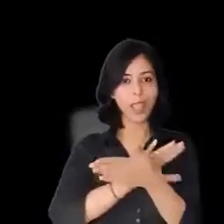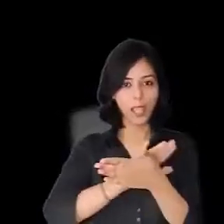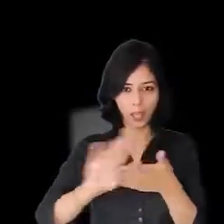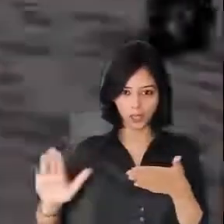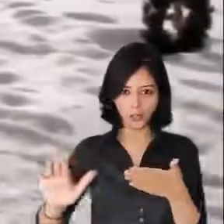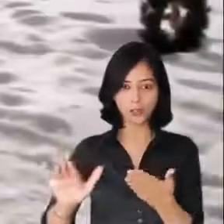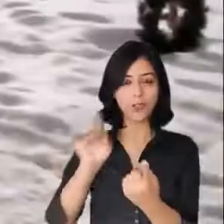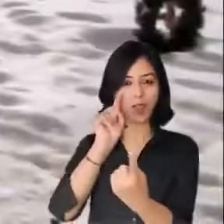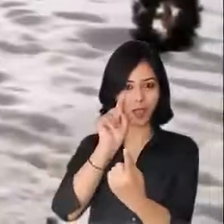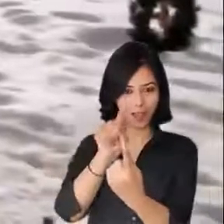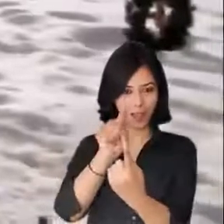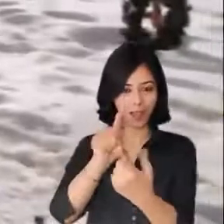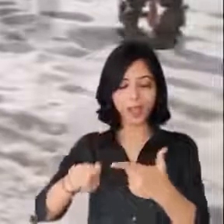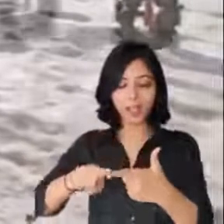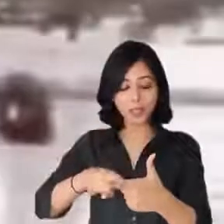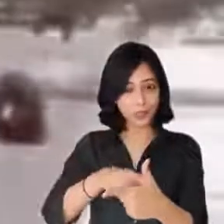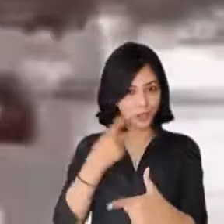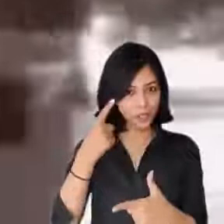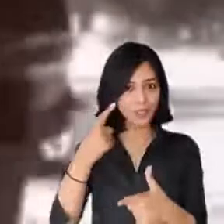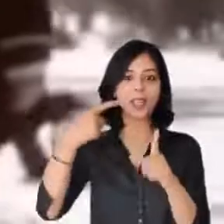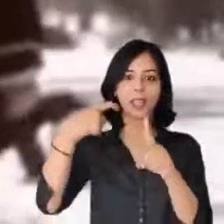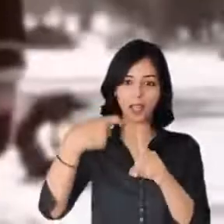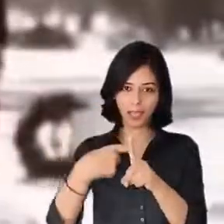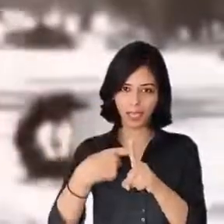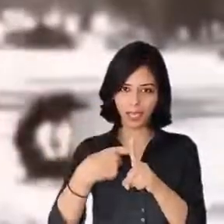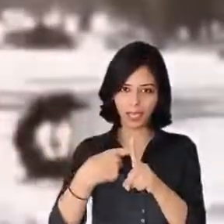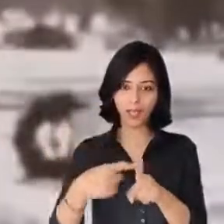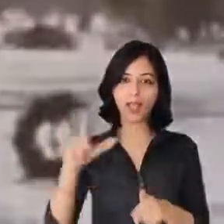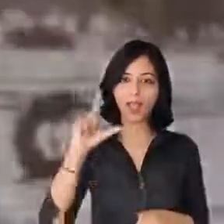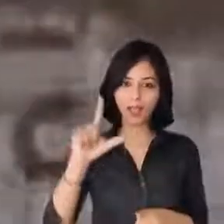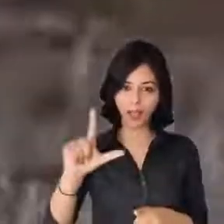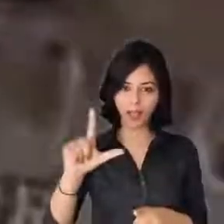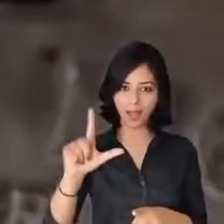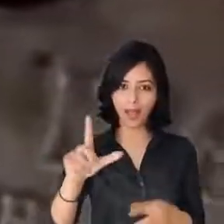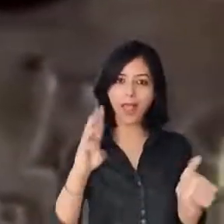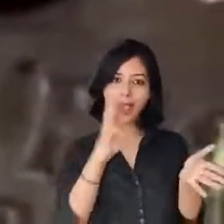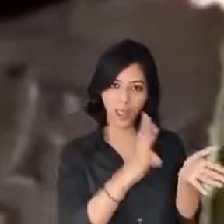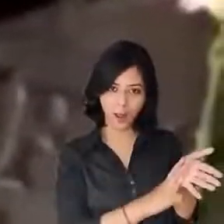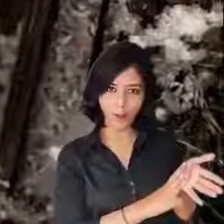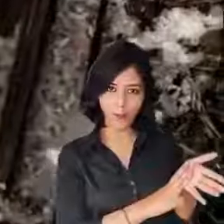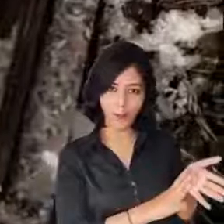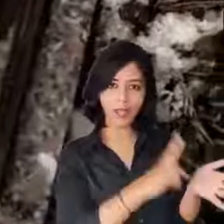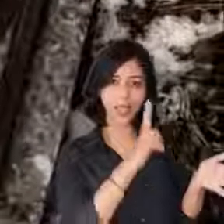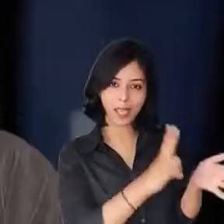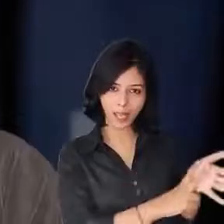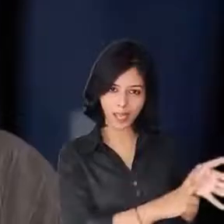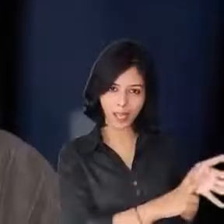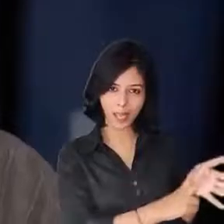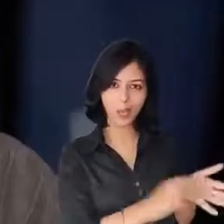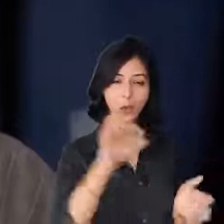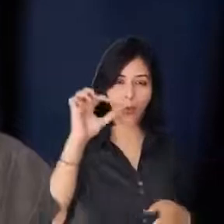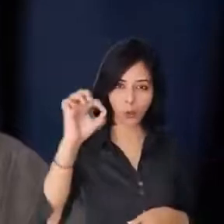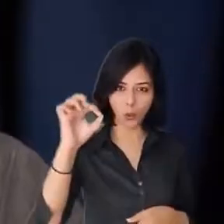La condena de Paxton Brown no sirvió para aplacar el dolor que sigue sintiendo la familia de Robin.